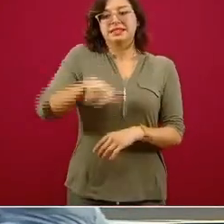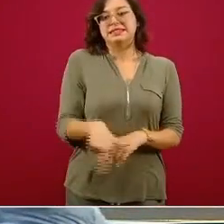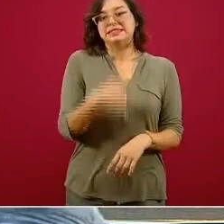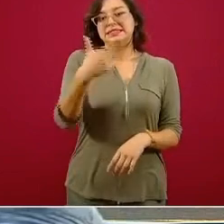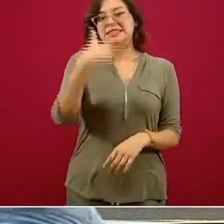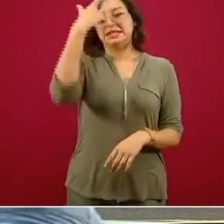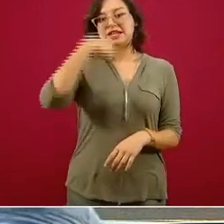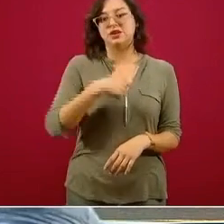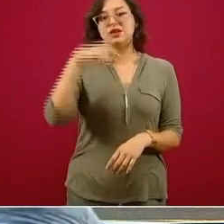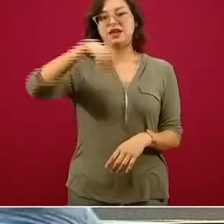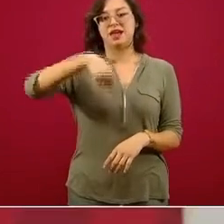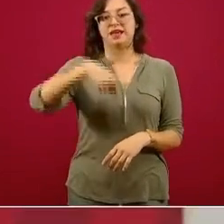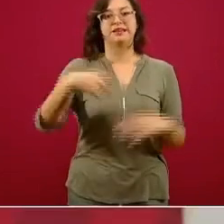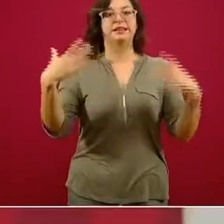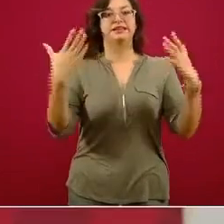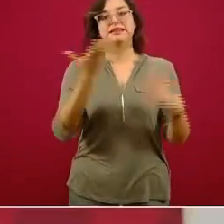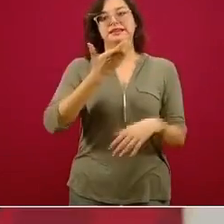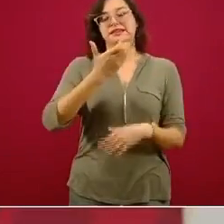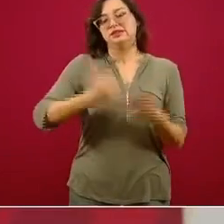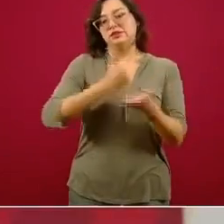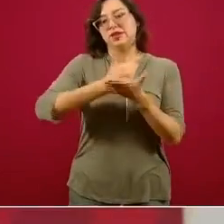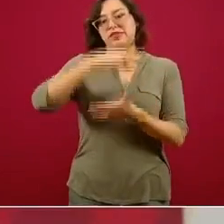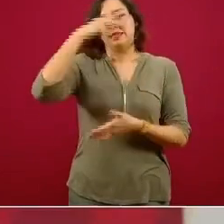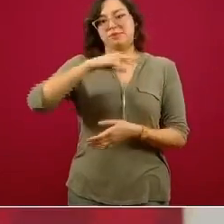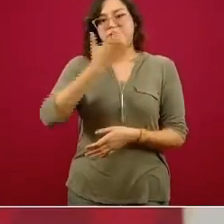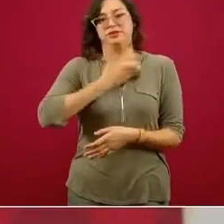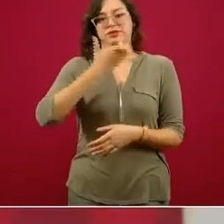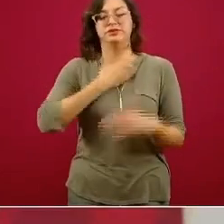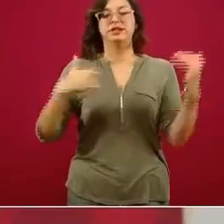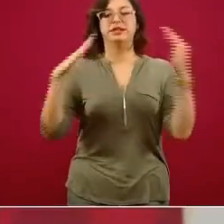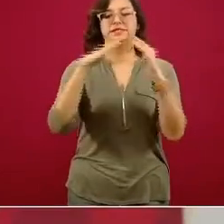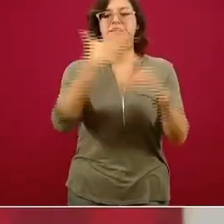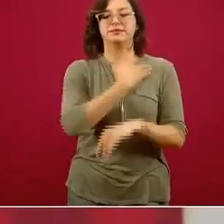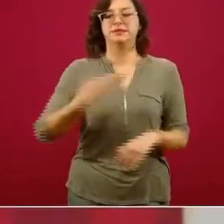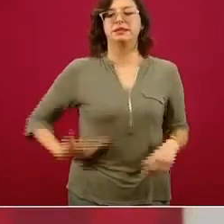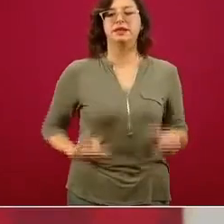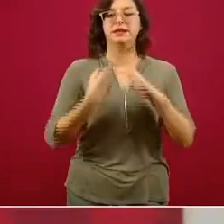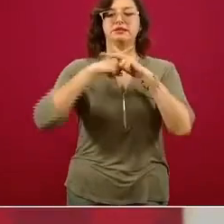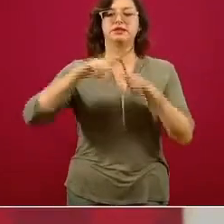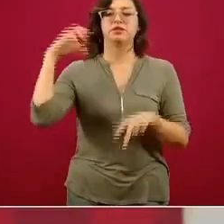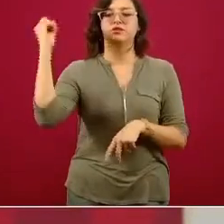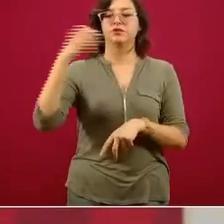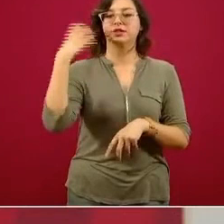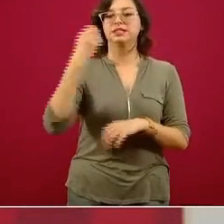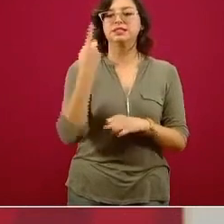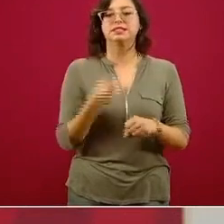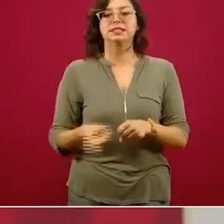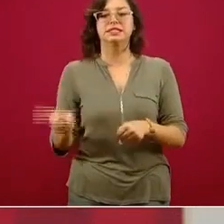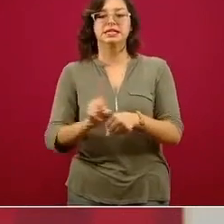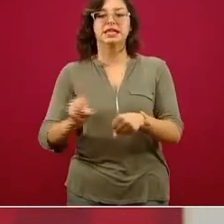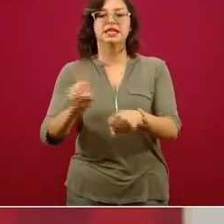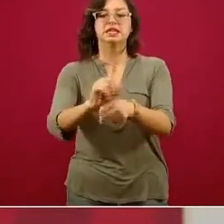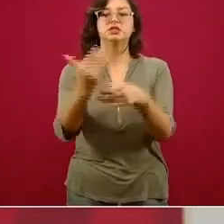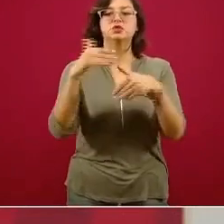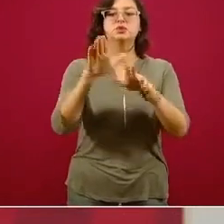Palacio Nacional de México, en la Ciudad de México. Vamos a iniciar la conferencia de prensa diaria